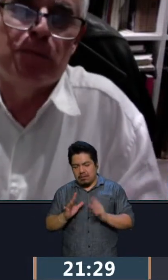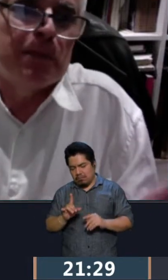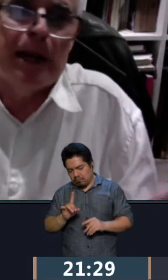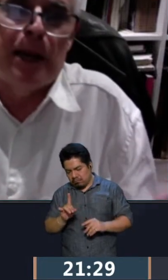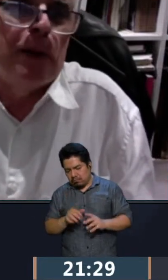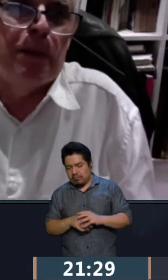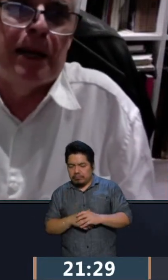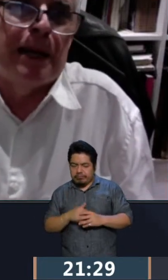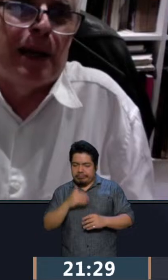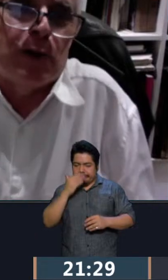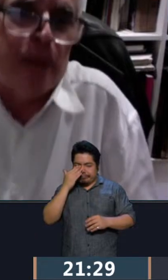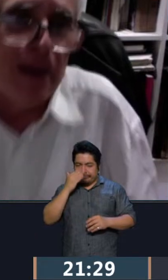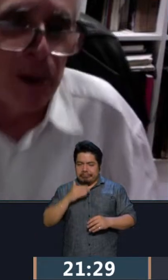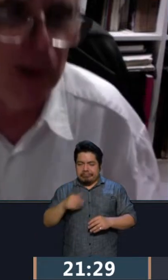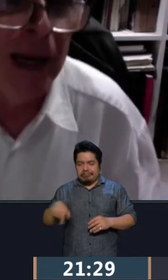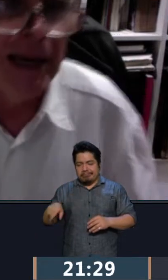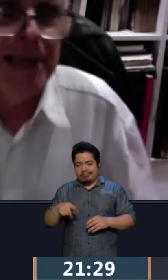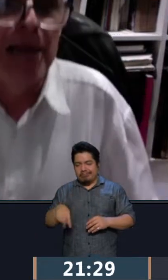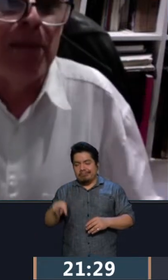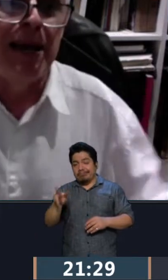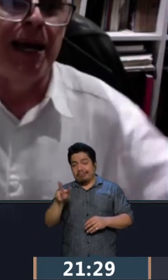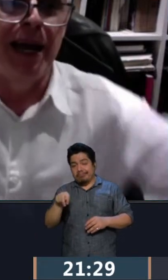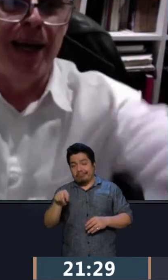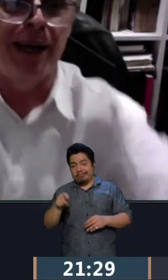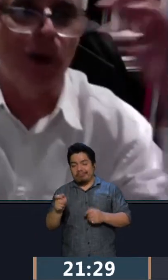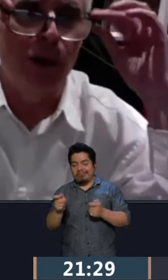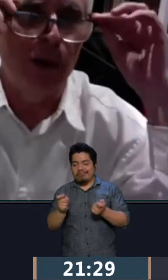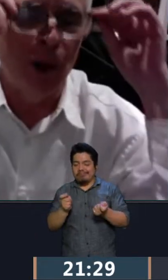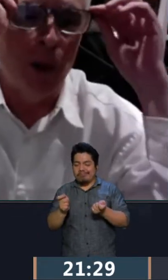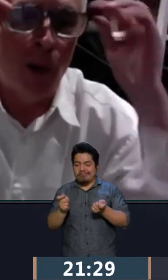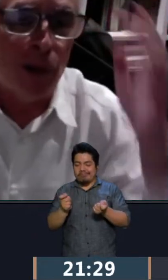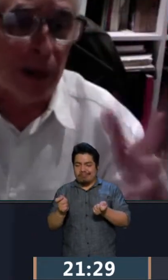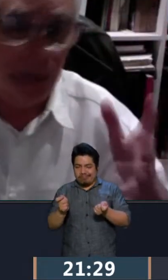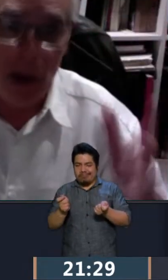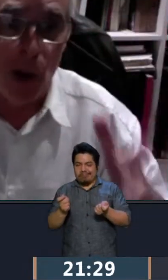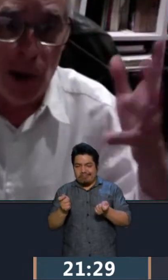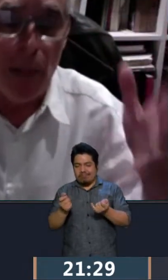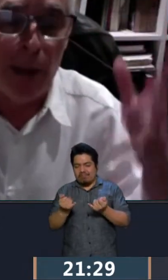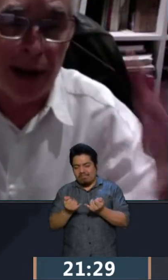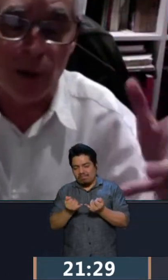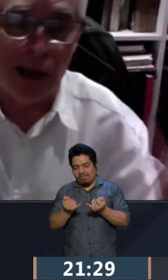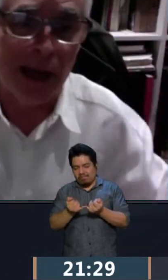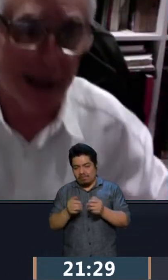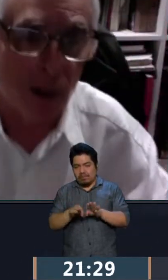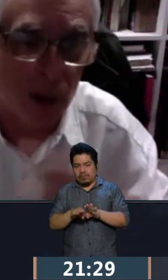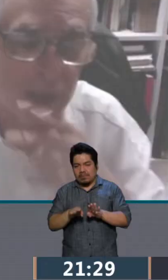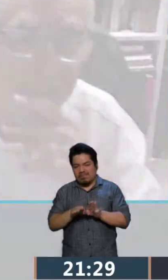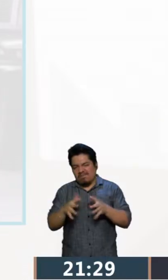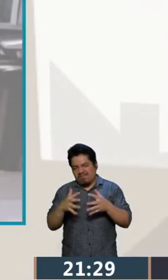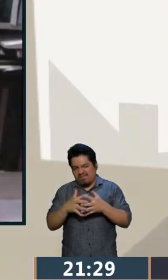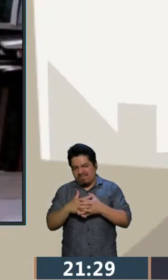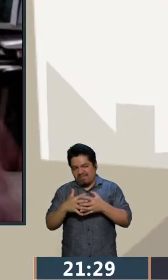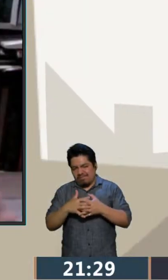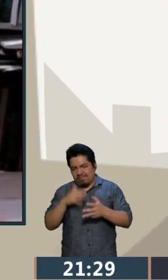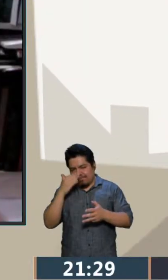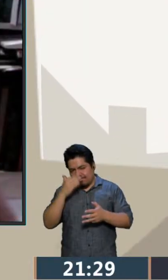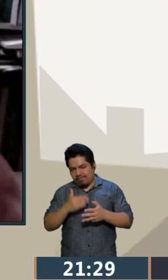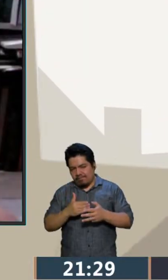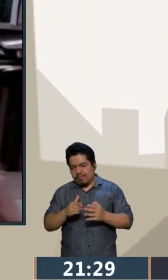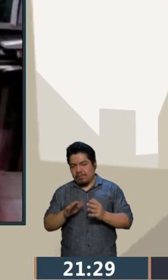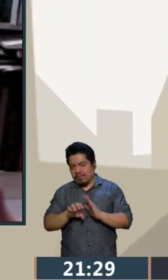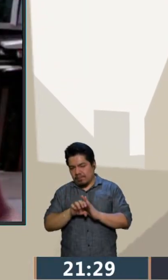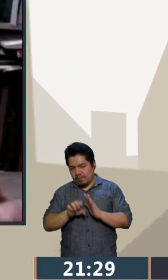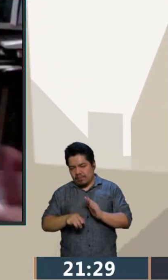sabemos que los medios se manejan también como un aparato de guerra. Como yo te decía, en los